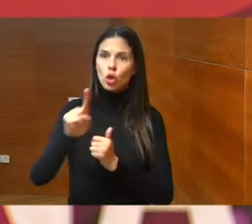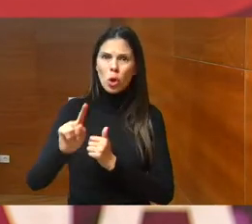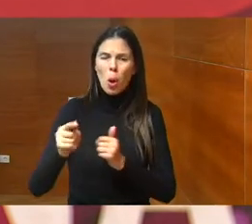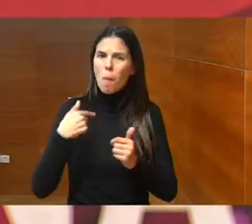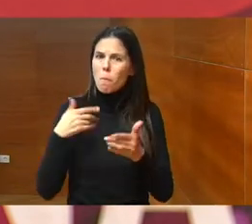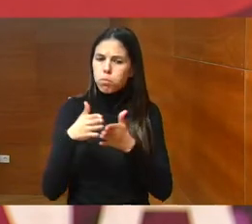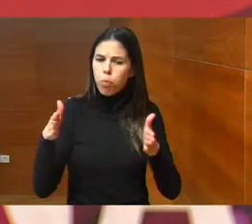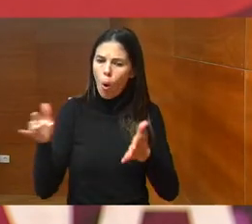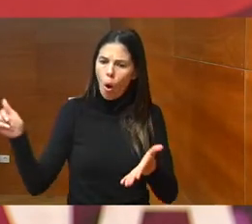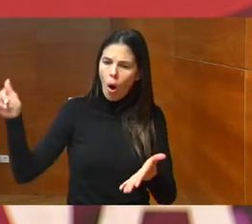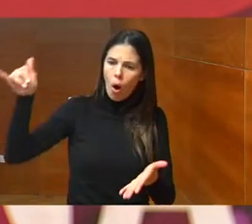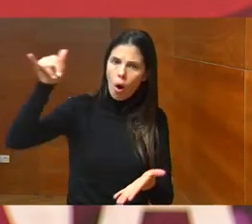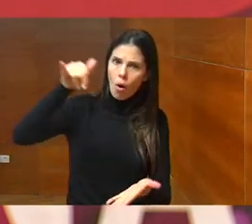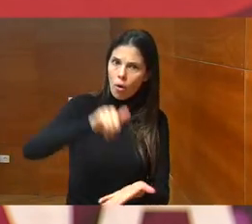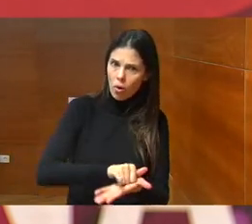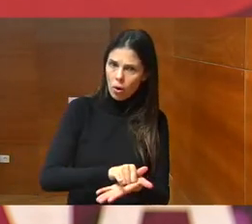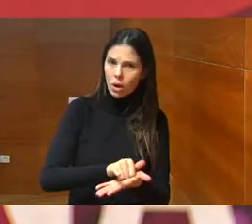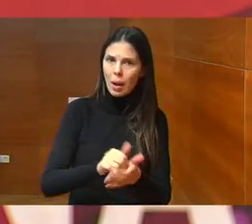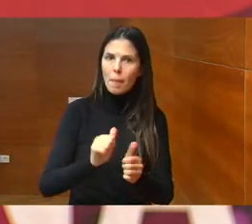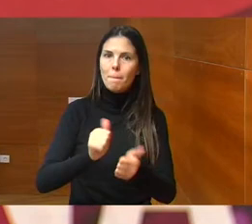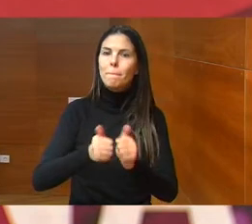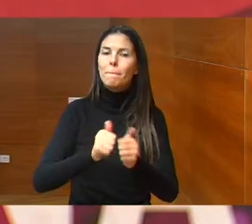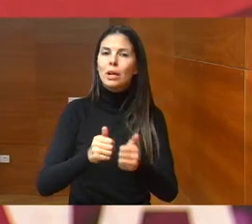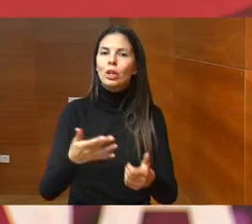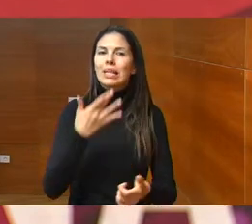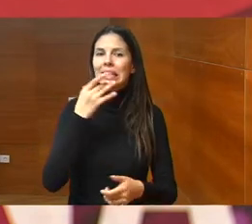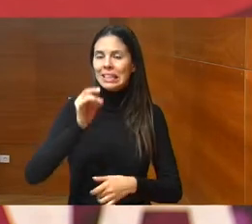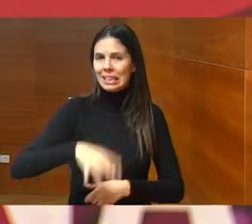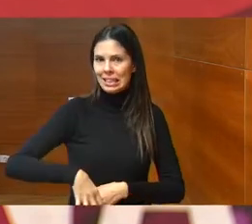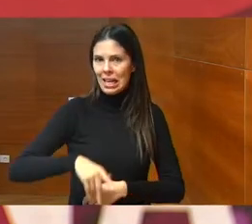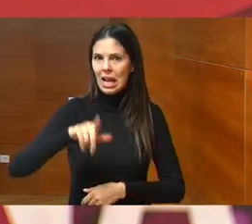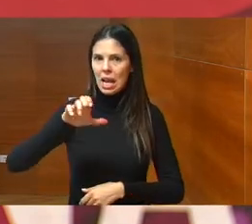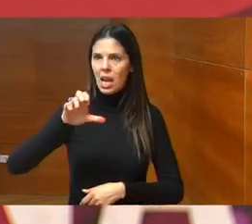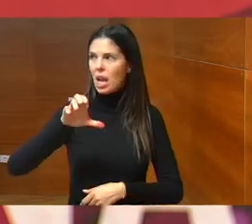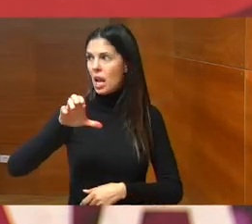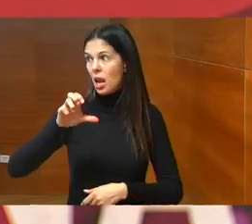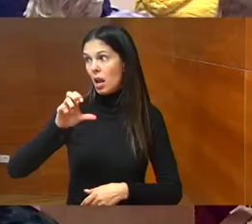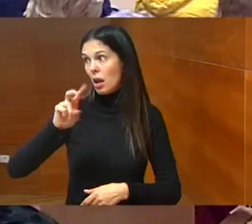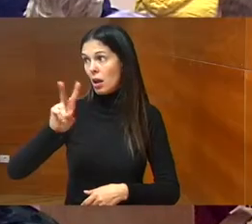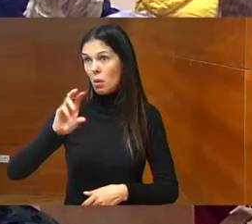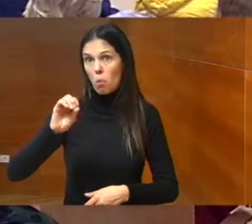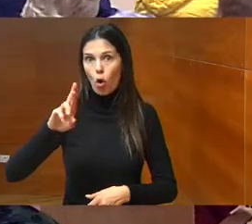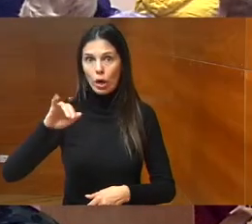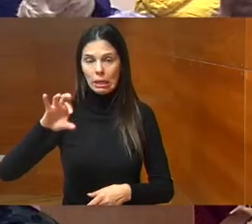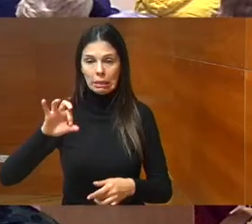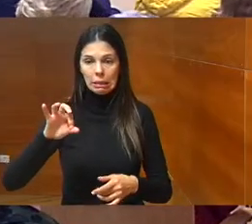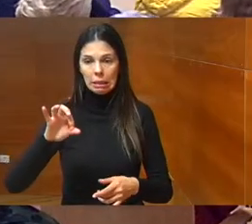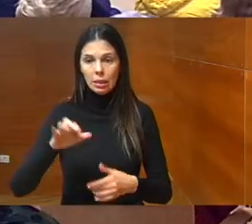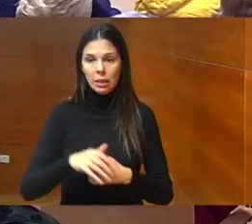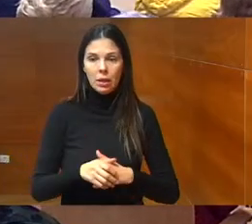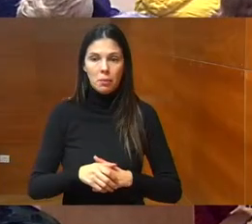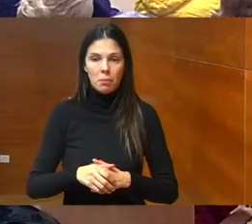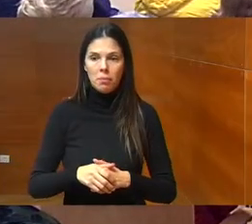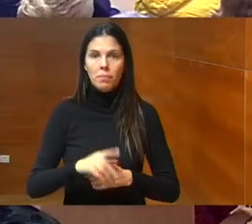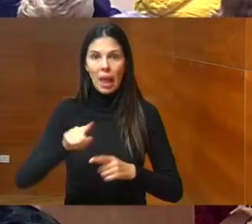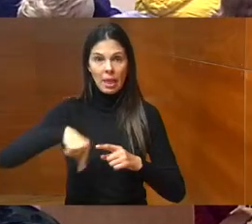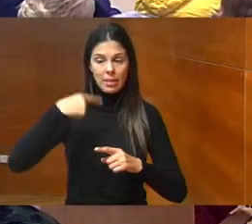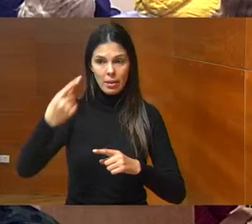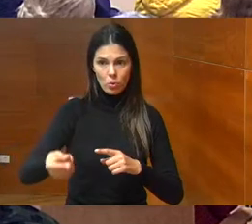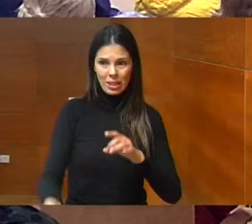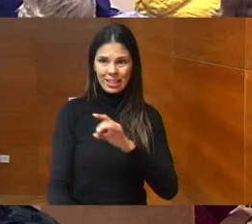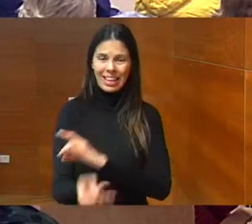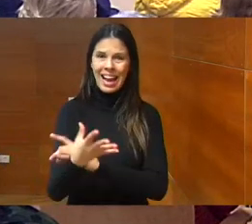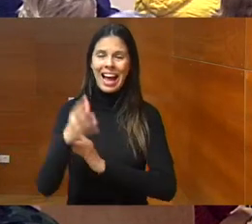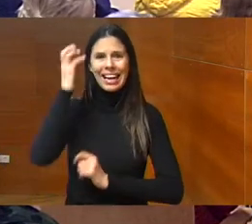un aeroplano pilotado precisamente bueno por Luis gorri y también está el real aeroclub de